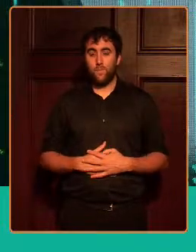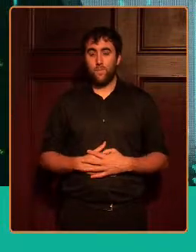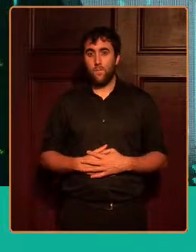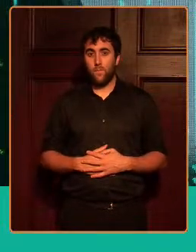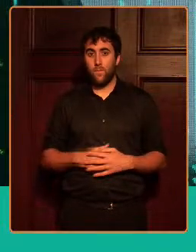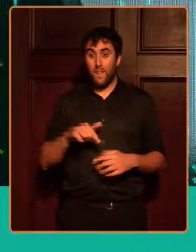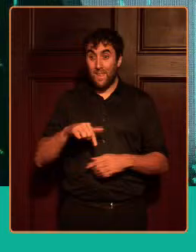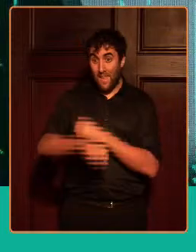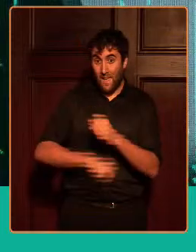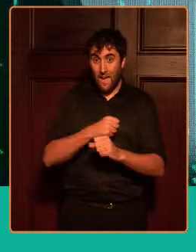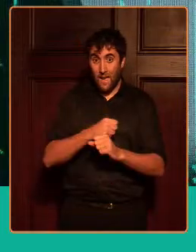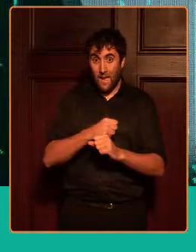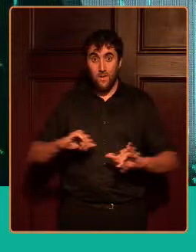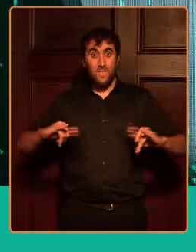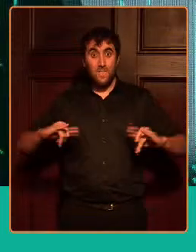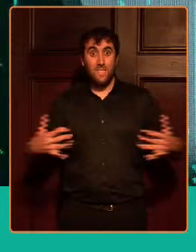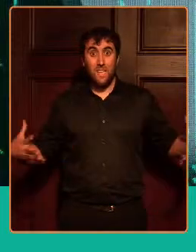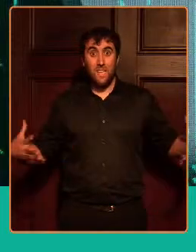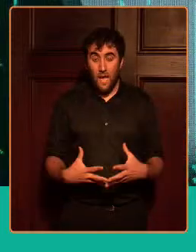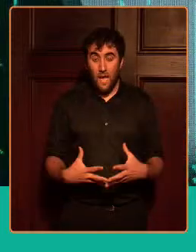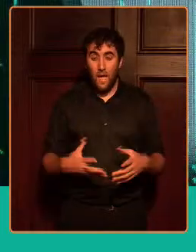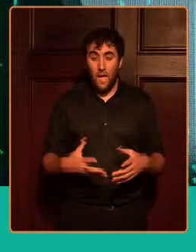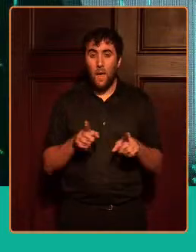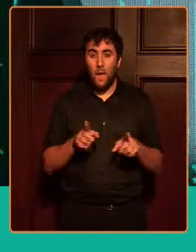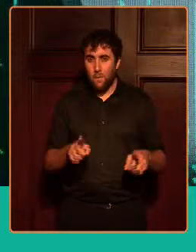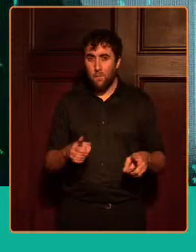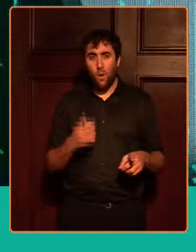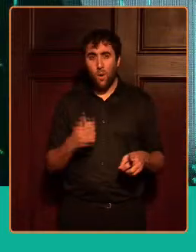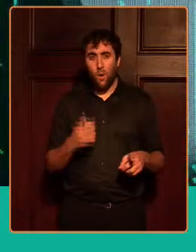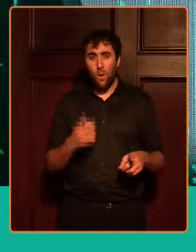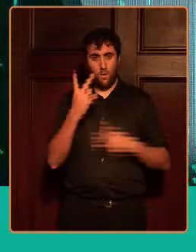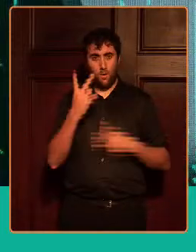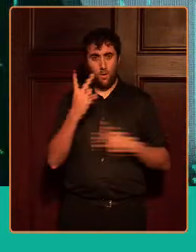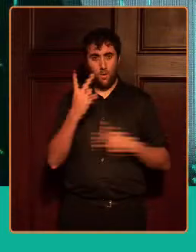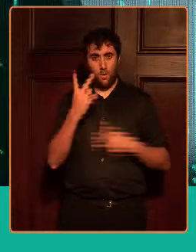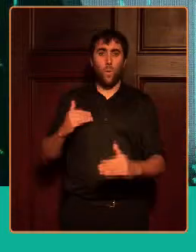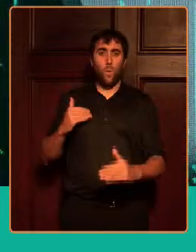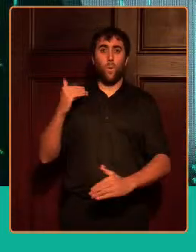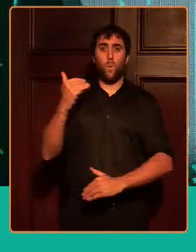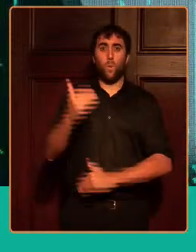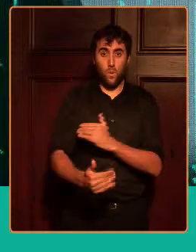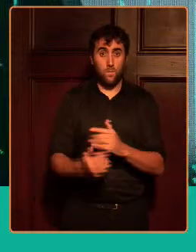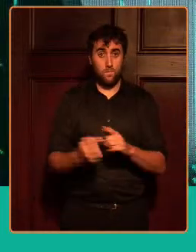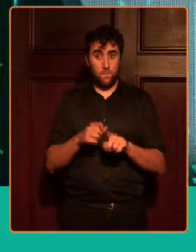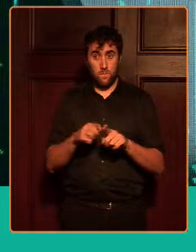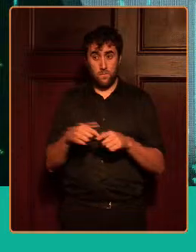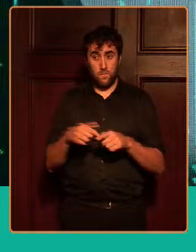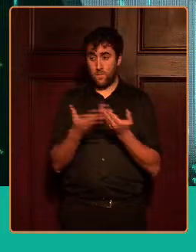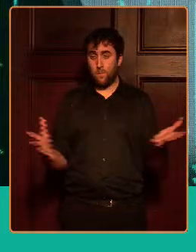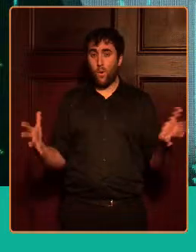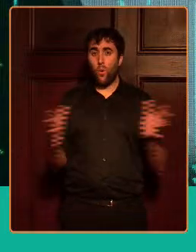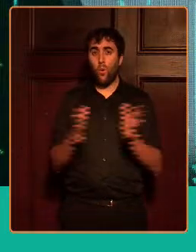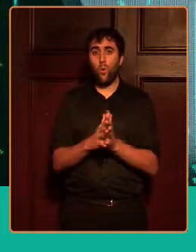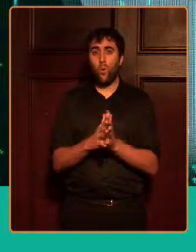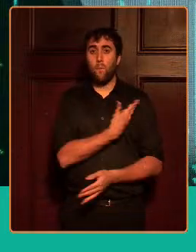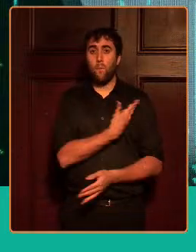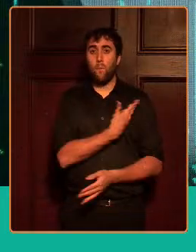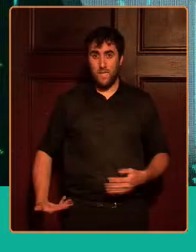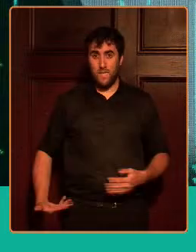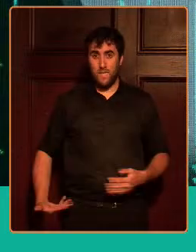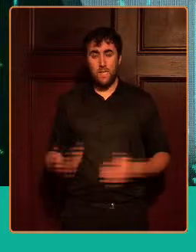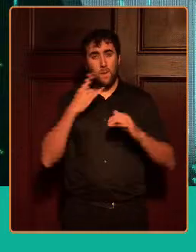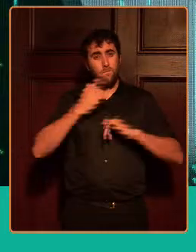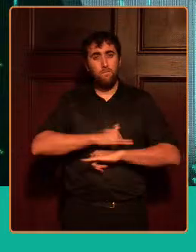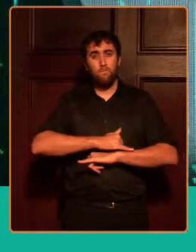Este año, Pablo lo mencionaba también, dimos otro paso en ese camino que vamos construyendo y junto a Presidencia lanzamos el